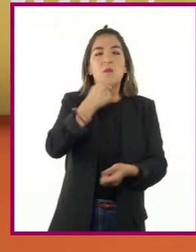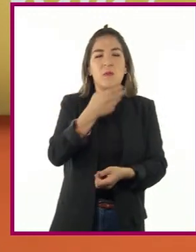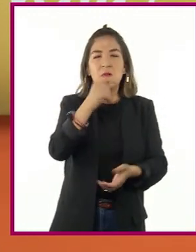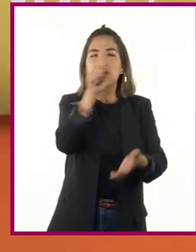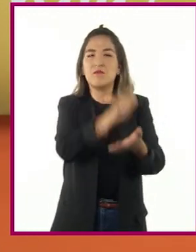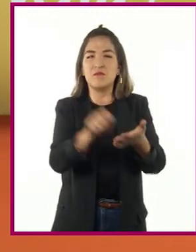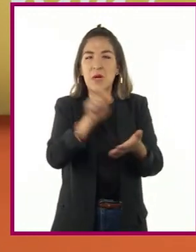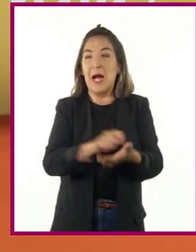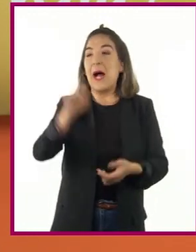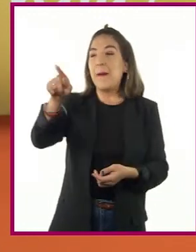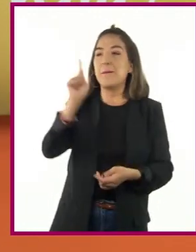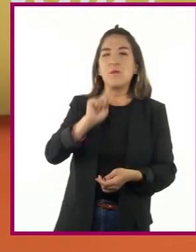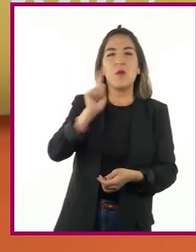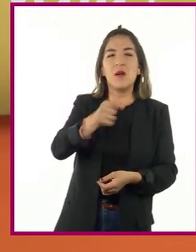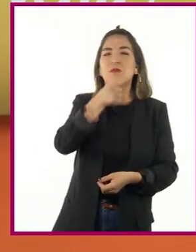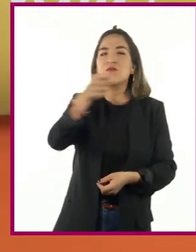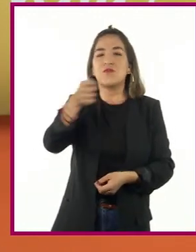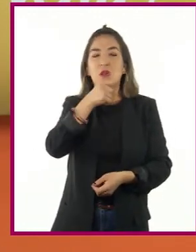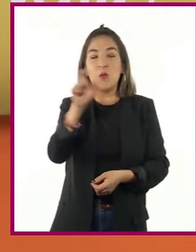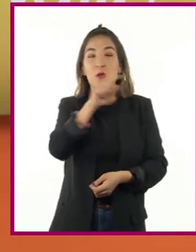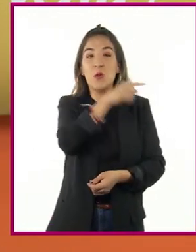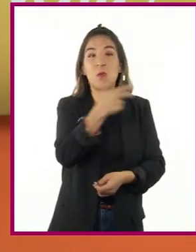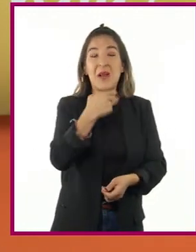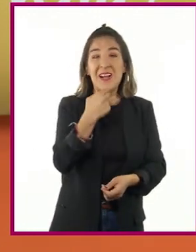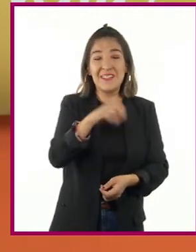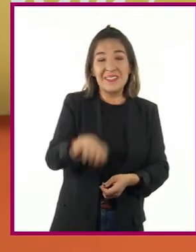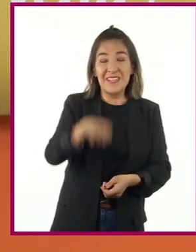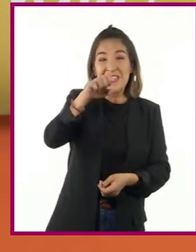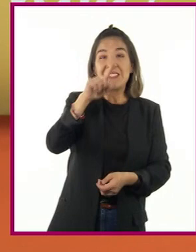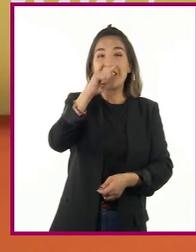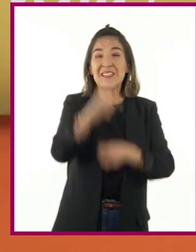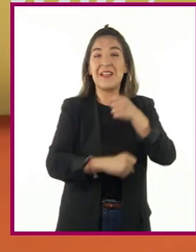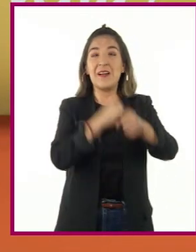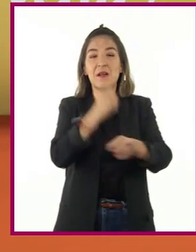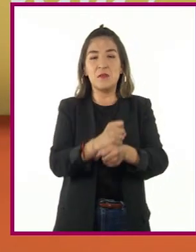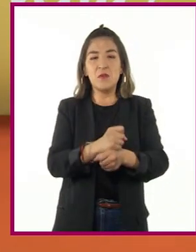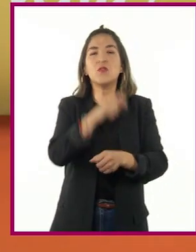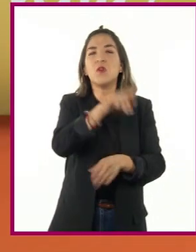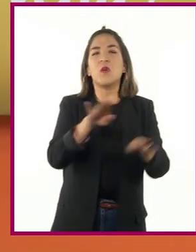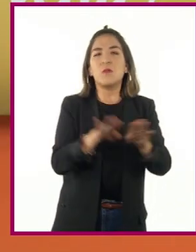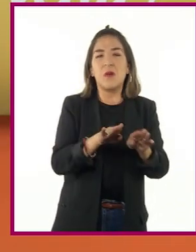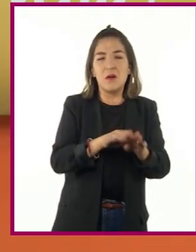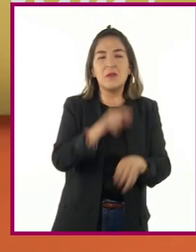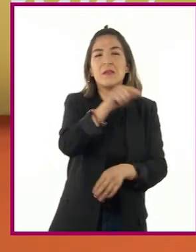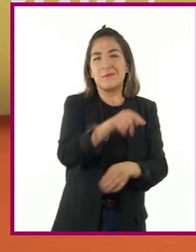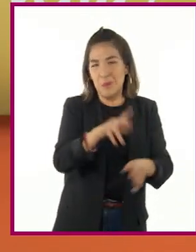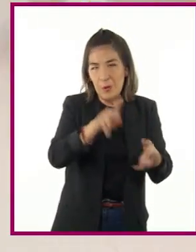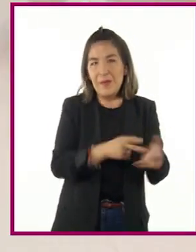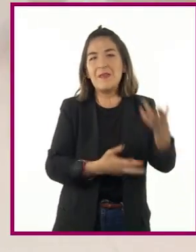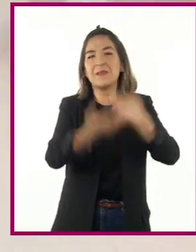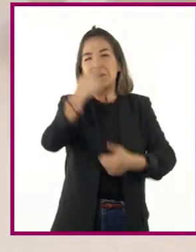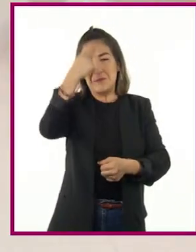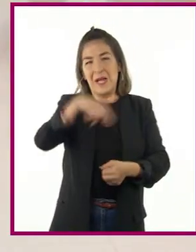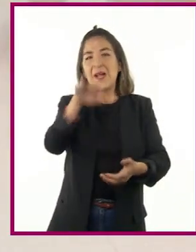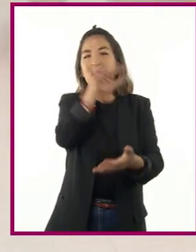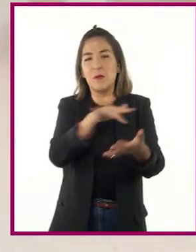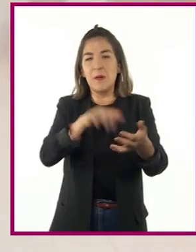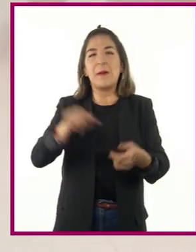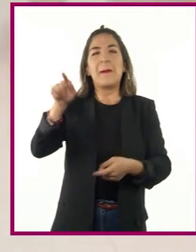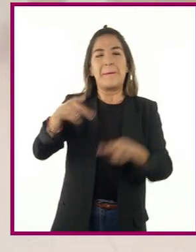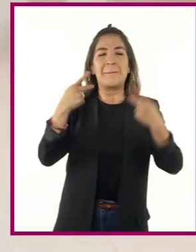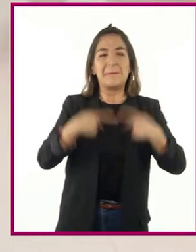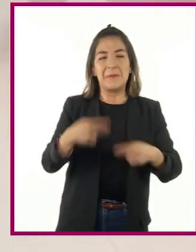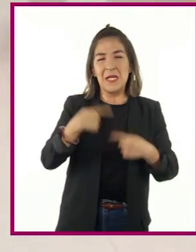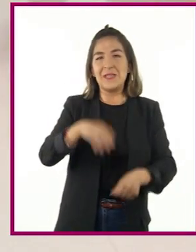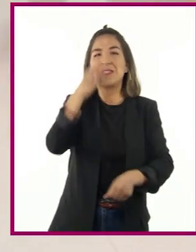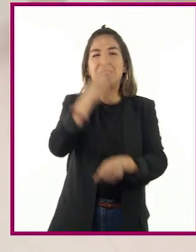a una periodista cuando él tenía 70 años de edad y que fue recuperado como material de lectura para estudiantes de tercer